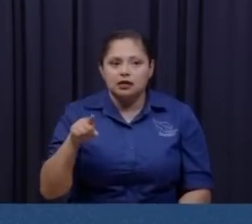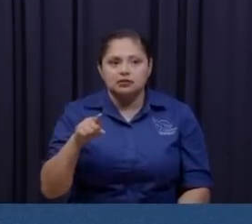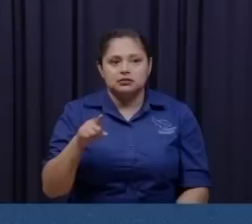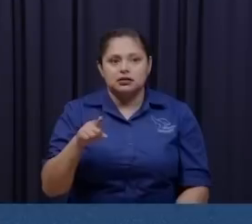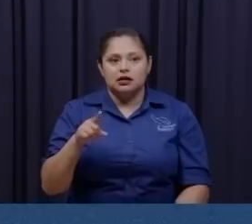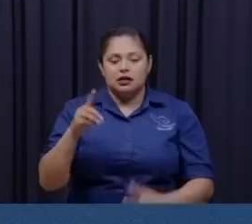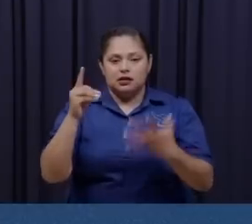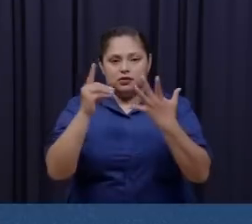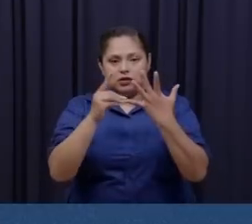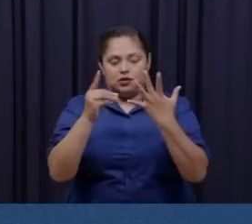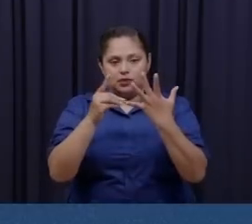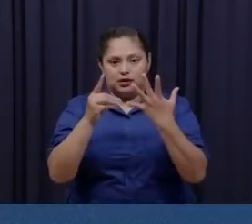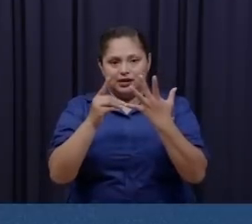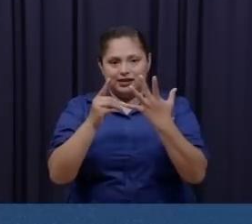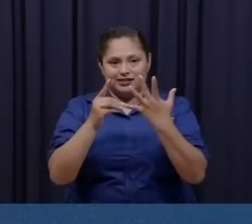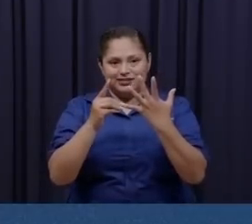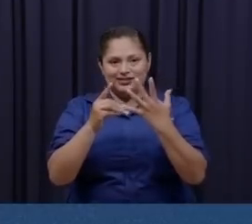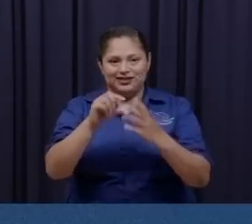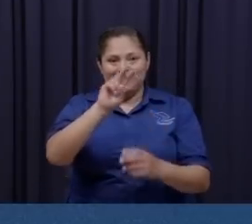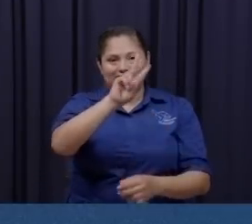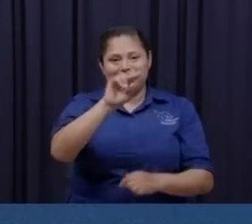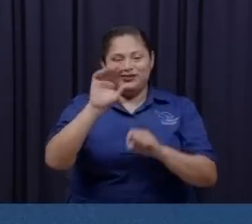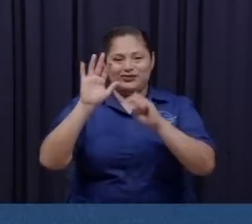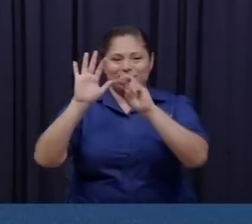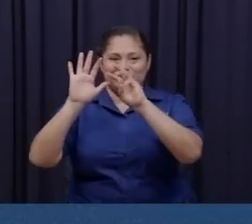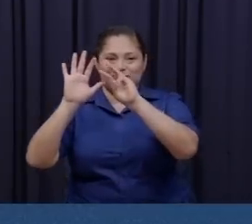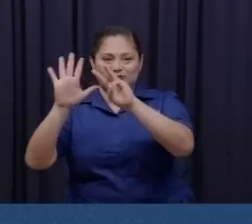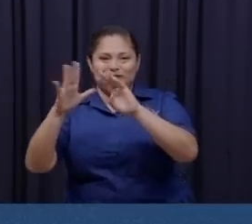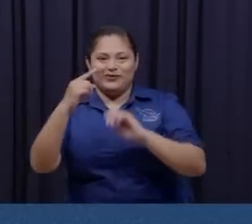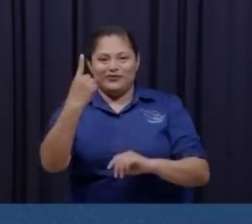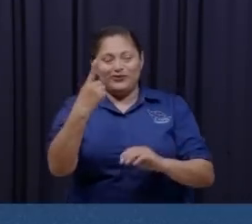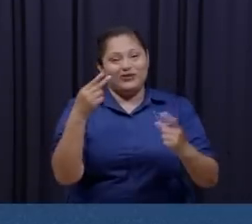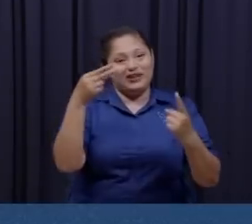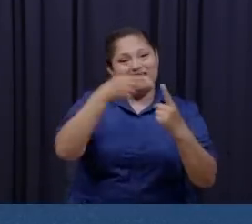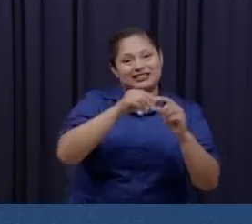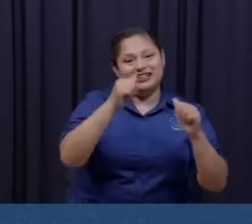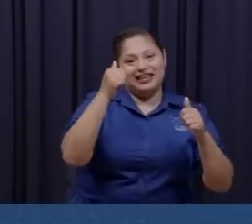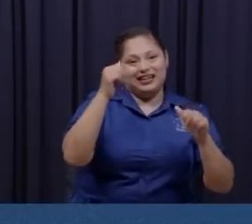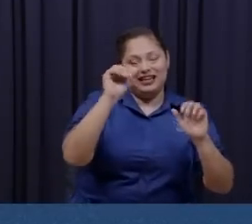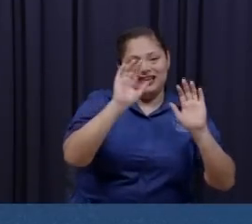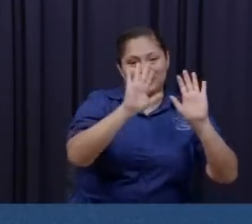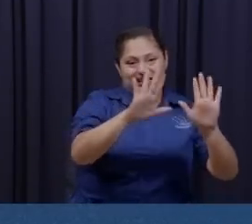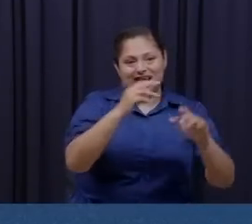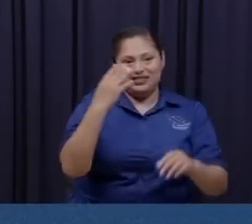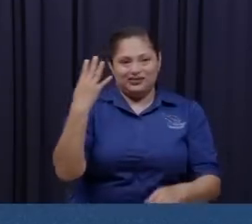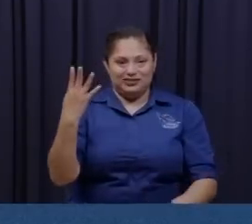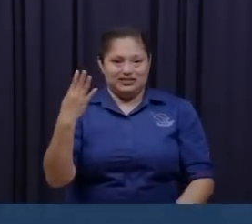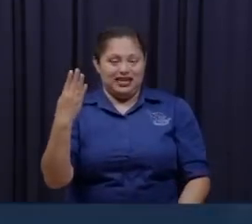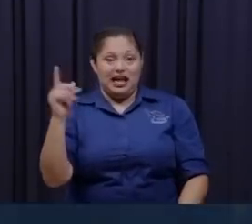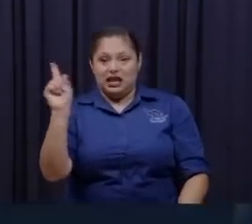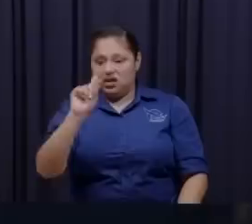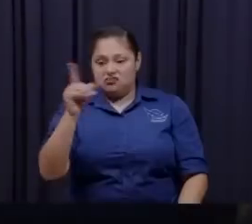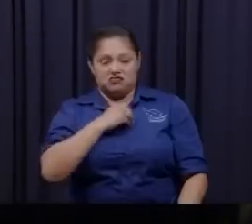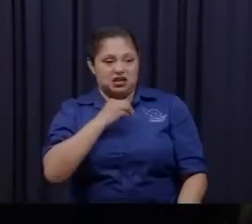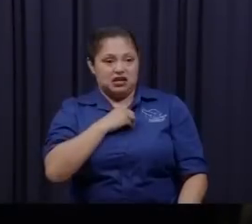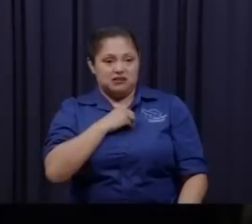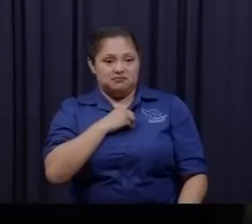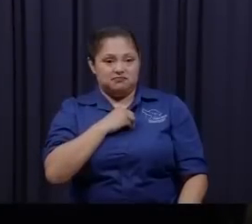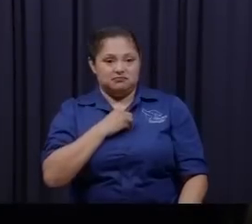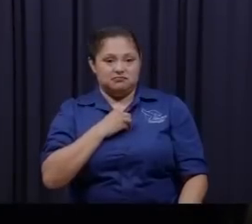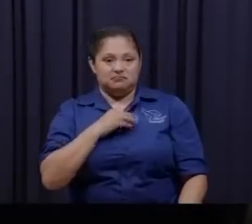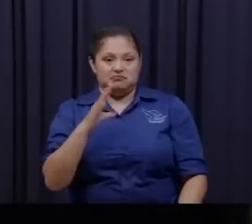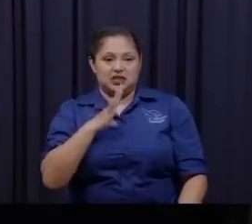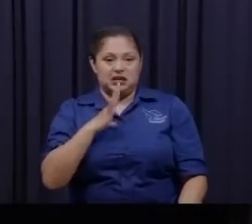Deuteronomio 28:1-14. El que no quiera, le toca el 15-68.